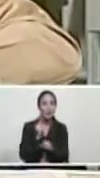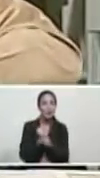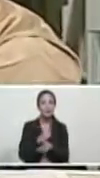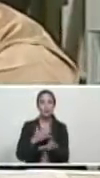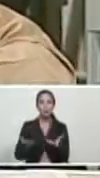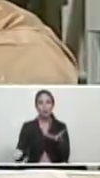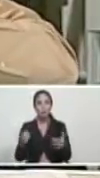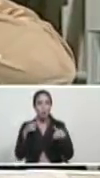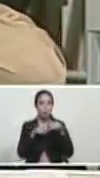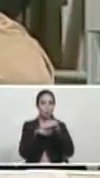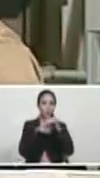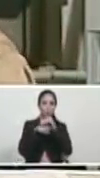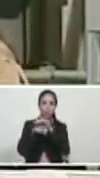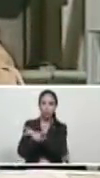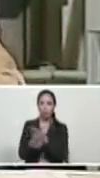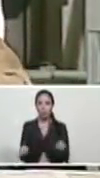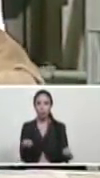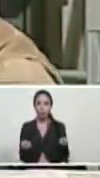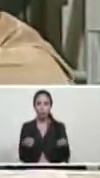moviendo los motores,